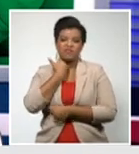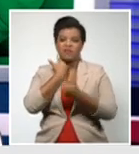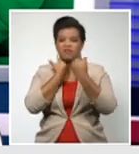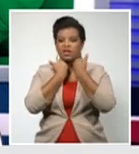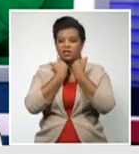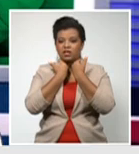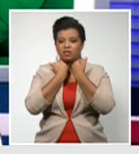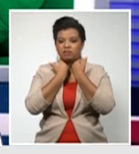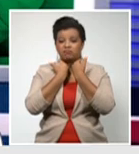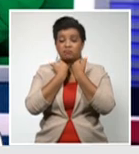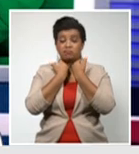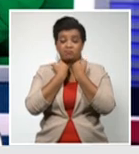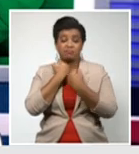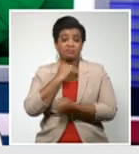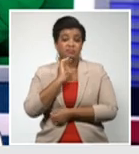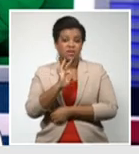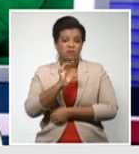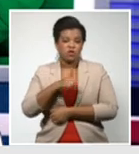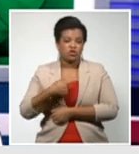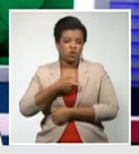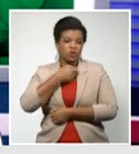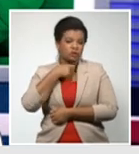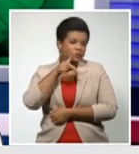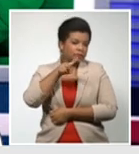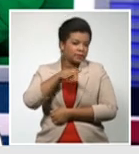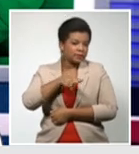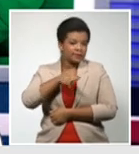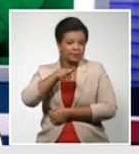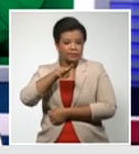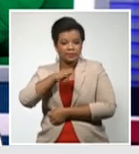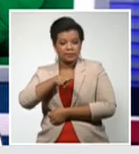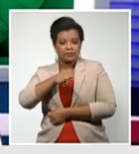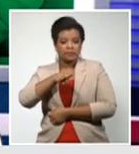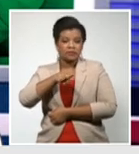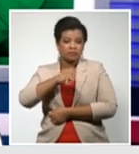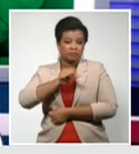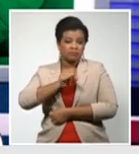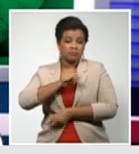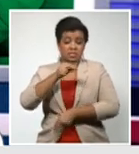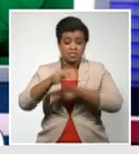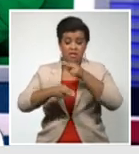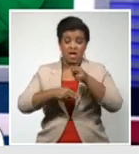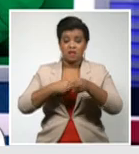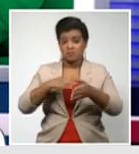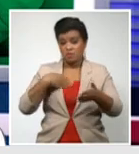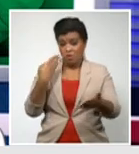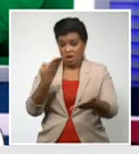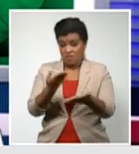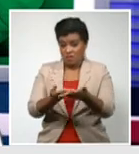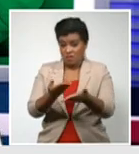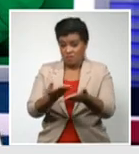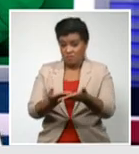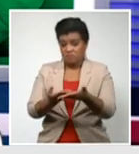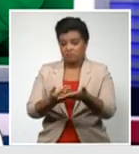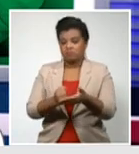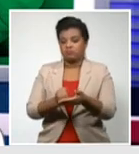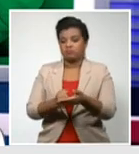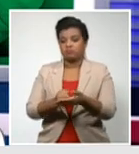por lo cual se valora, se hace el diagnóstico, se